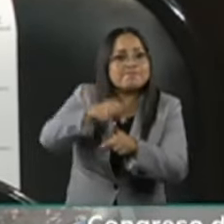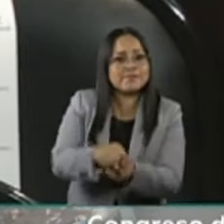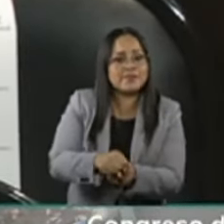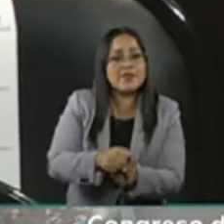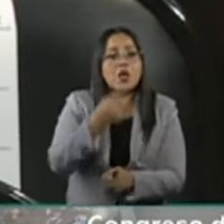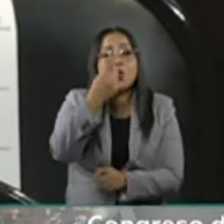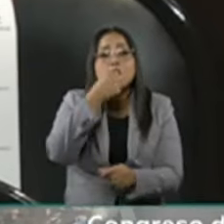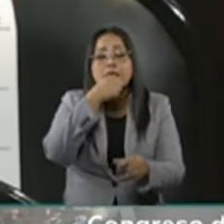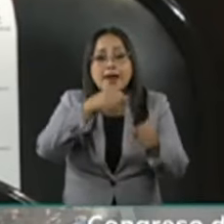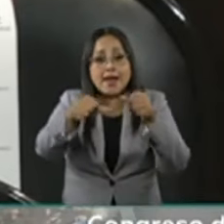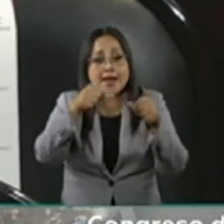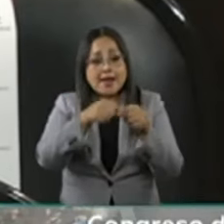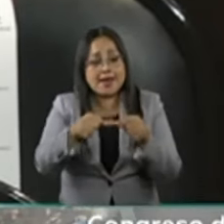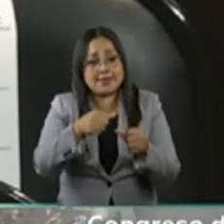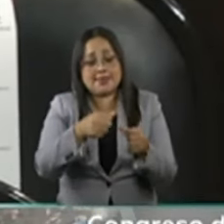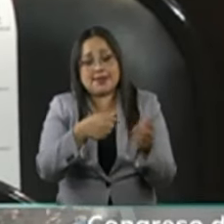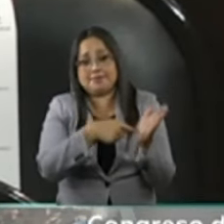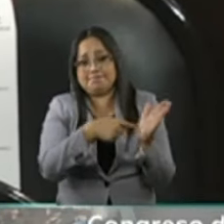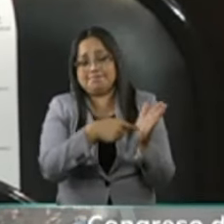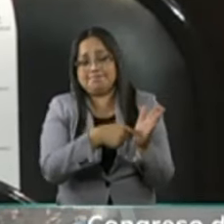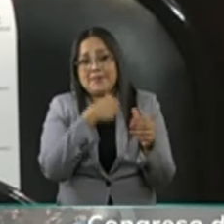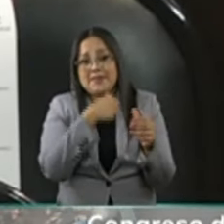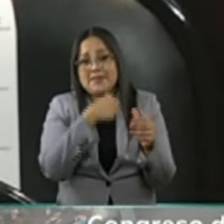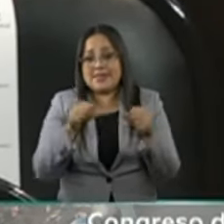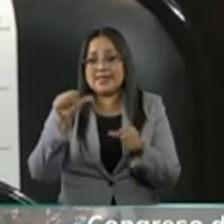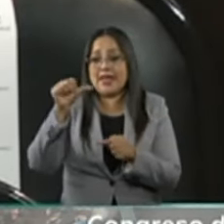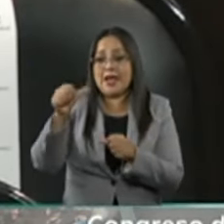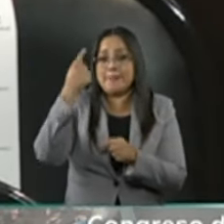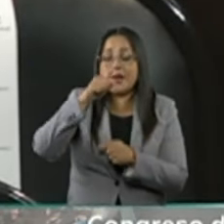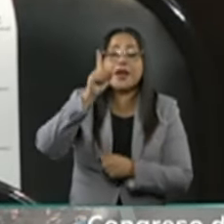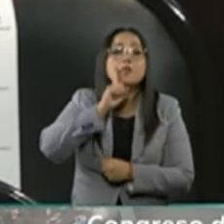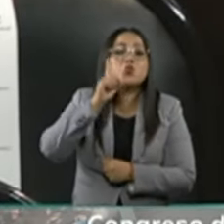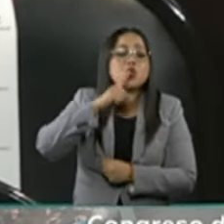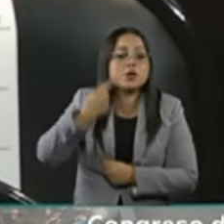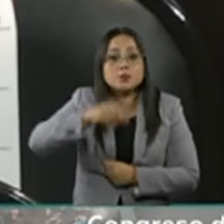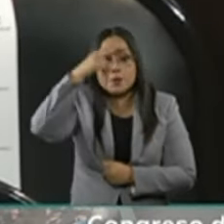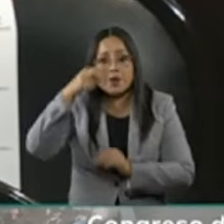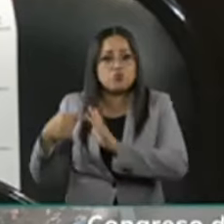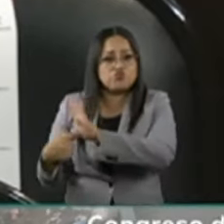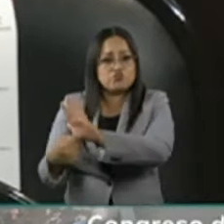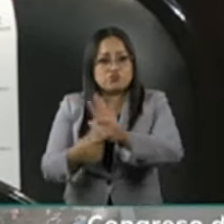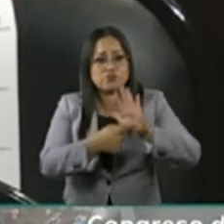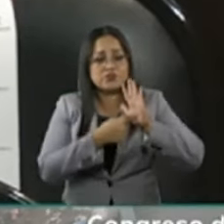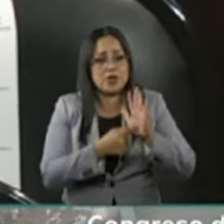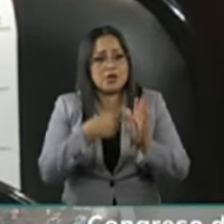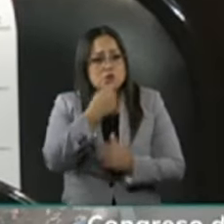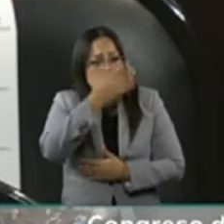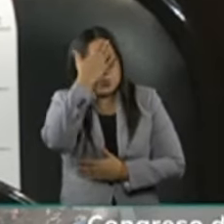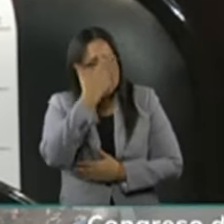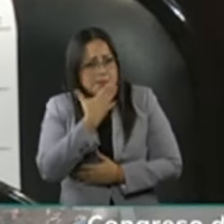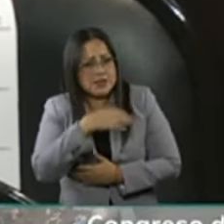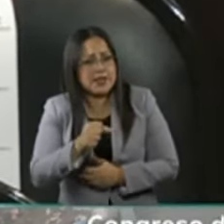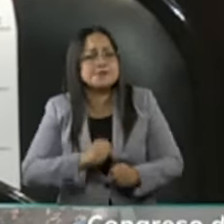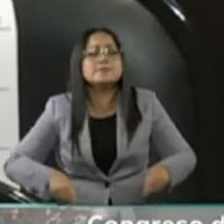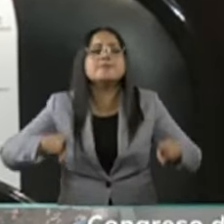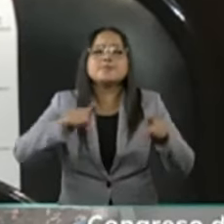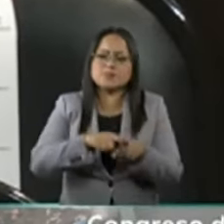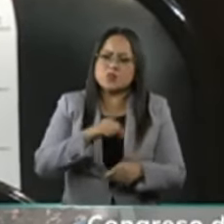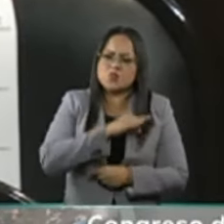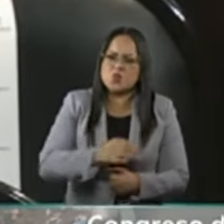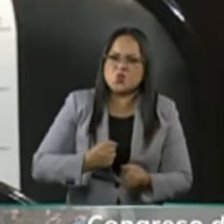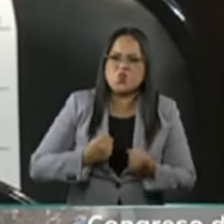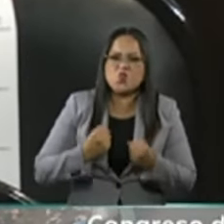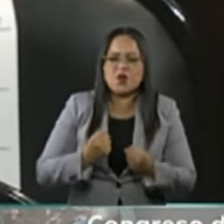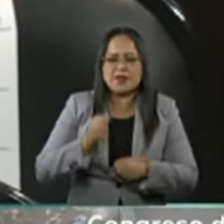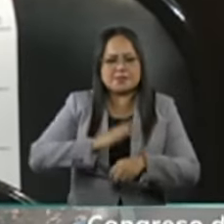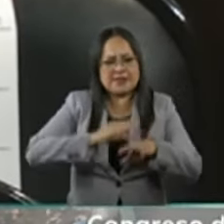Una sola letra que implica visibilizar a las mujeres mexicanas en sus capacidades y decir fuerte